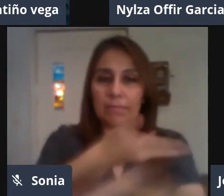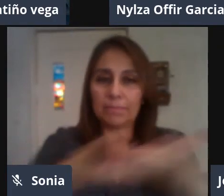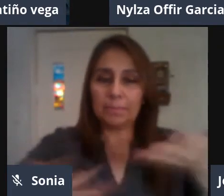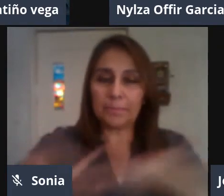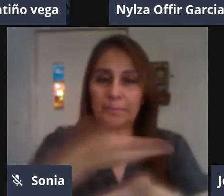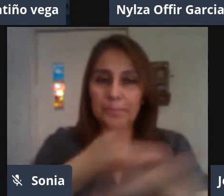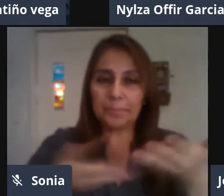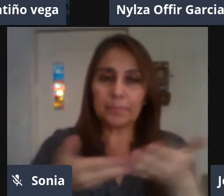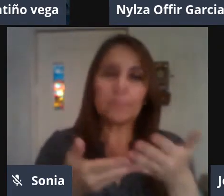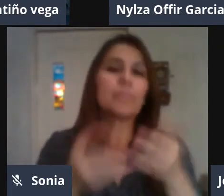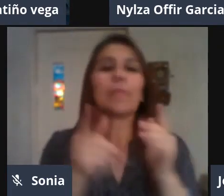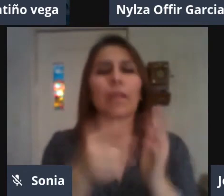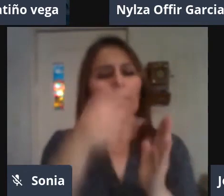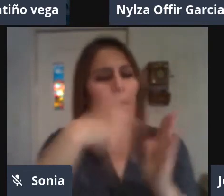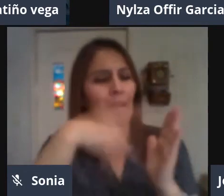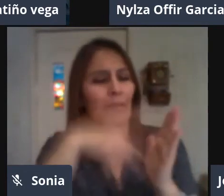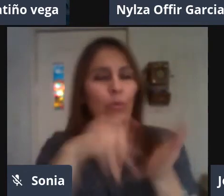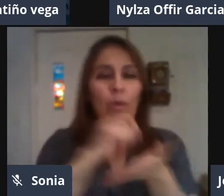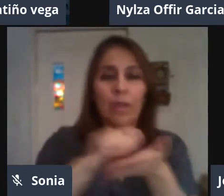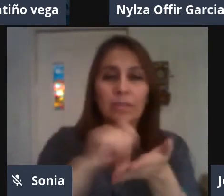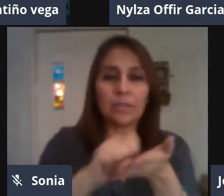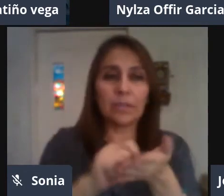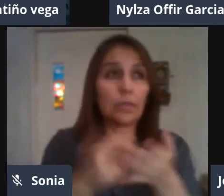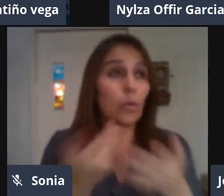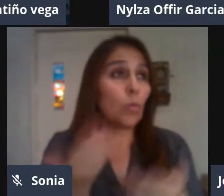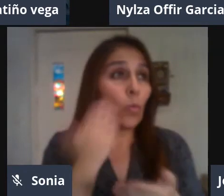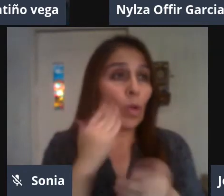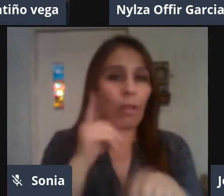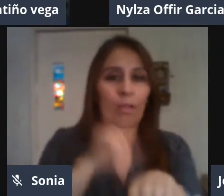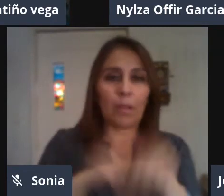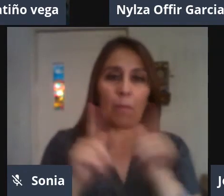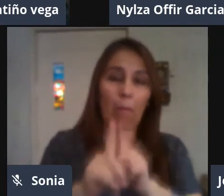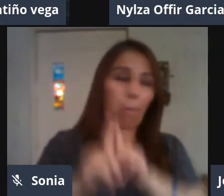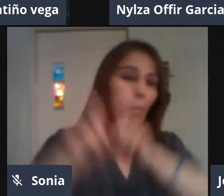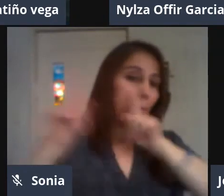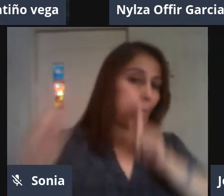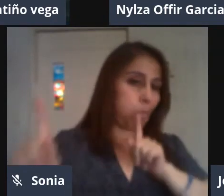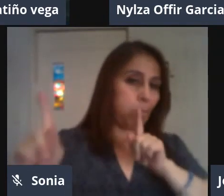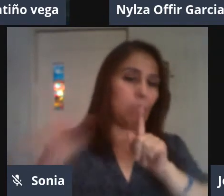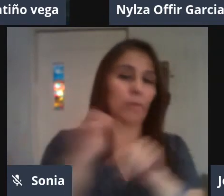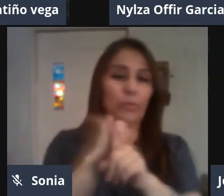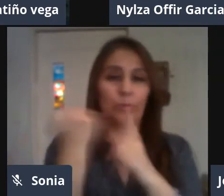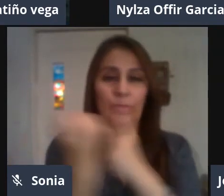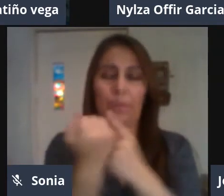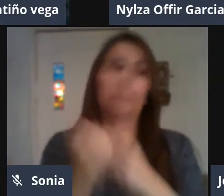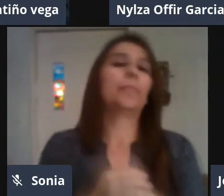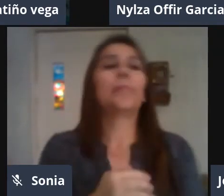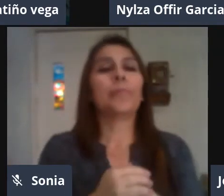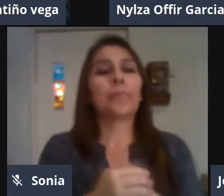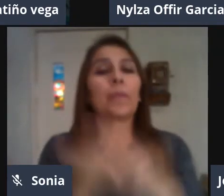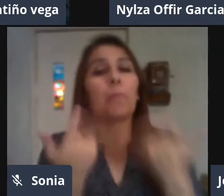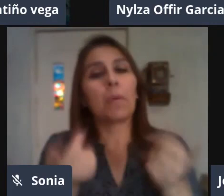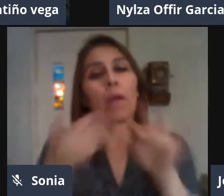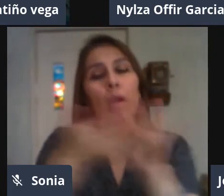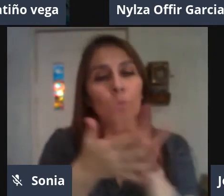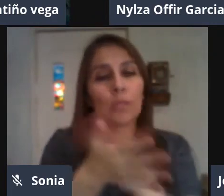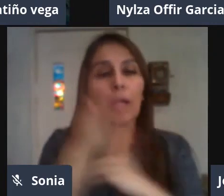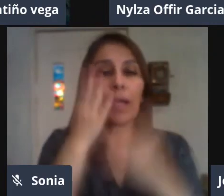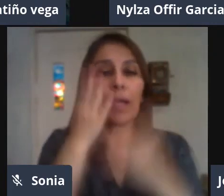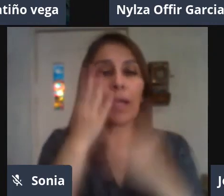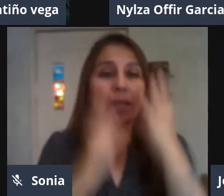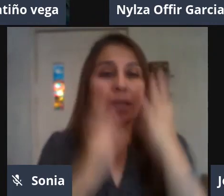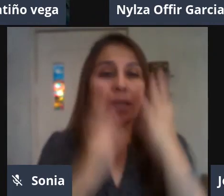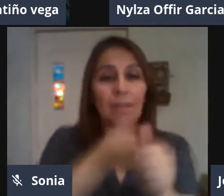lectura y la escritura en tiempos de aislamientos vamos a estar contándole un poco en nuestras experiencias en términos